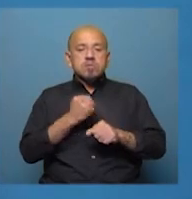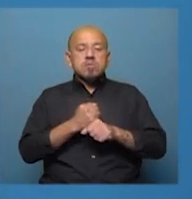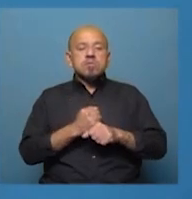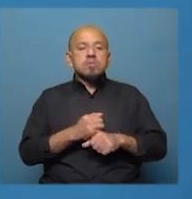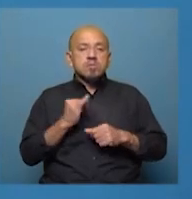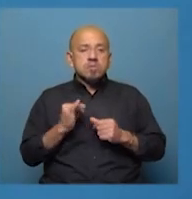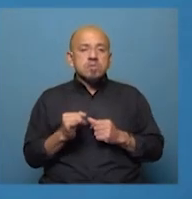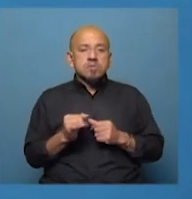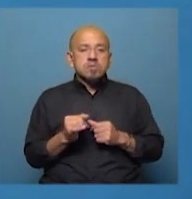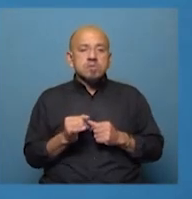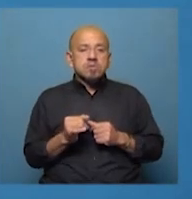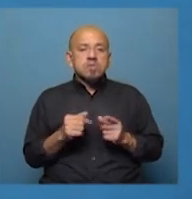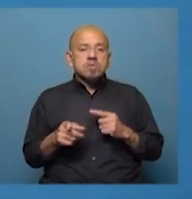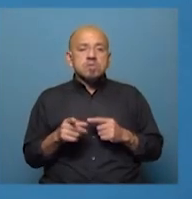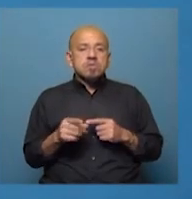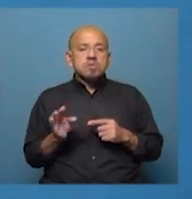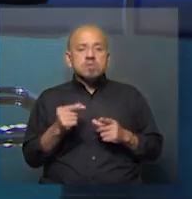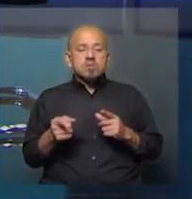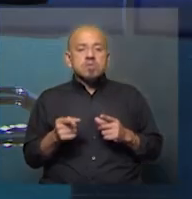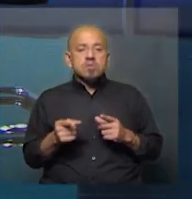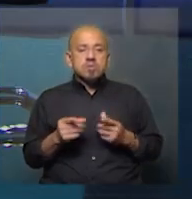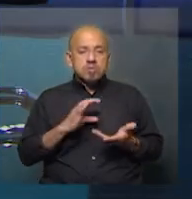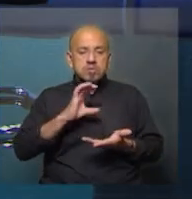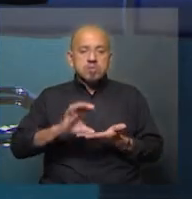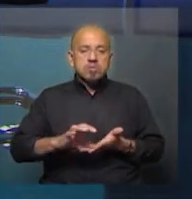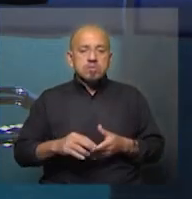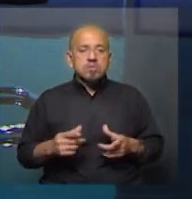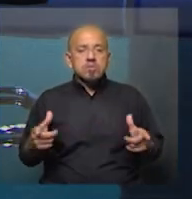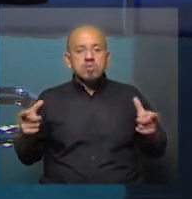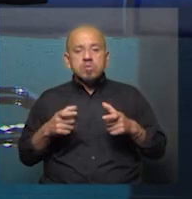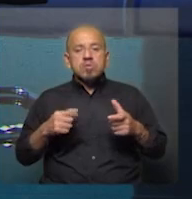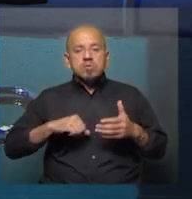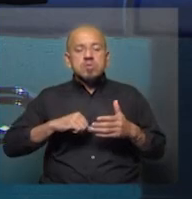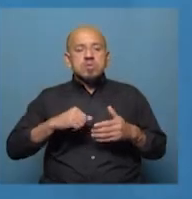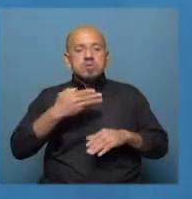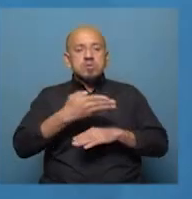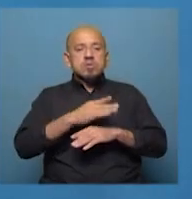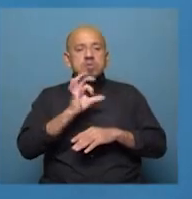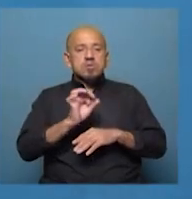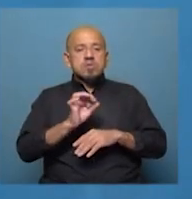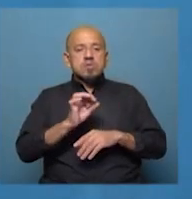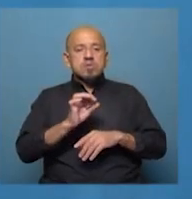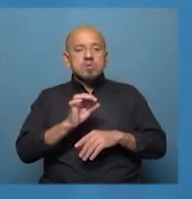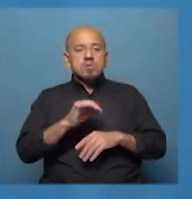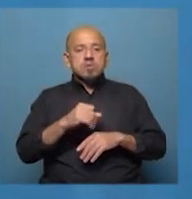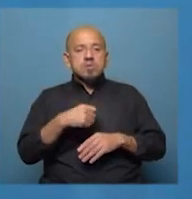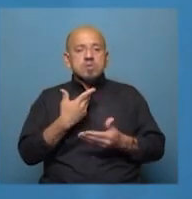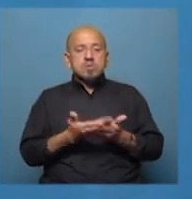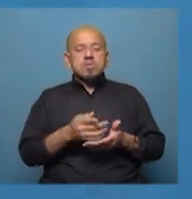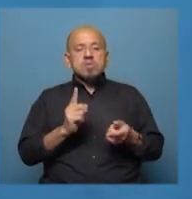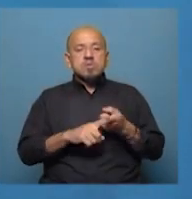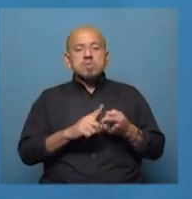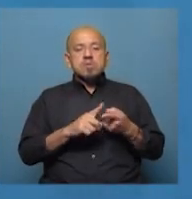cargo de todos los los créditos laborales van a reuniones con el banco de previsión social le hacen presentar acuerdos